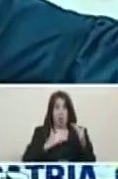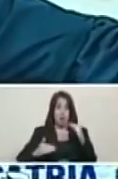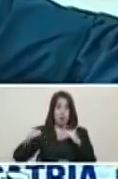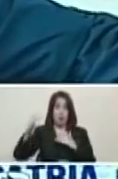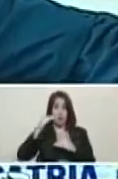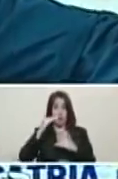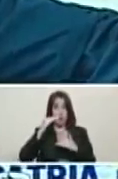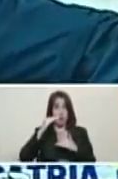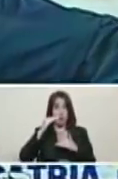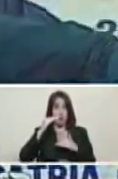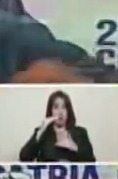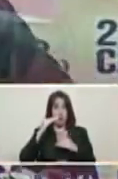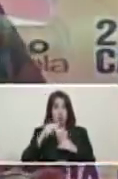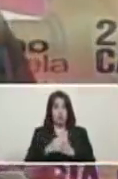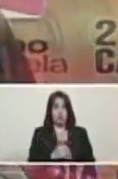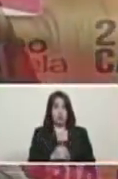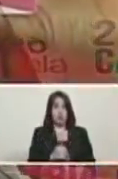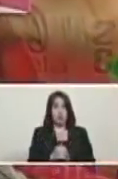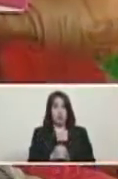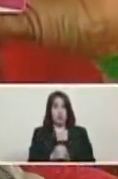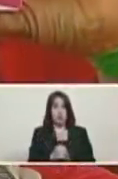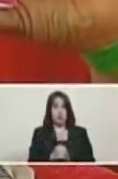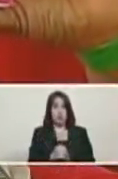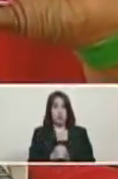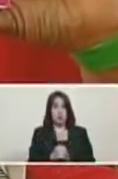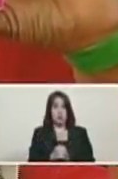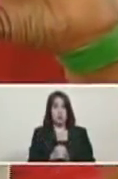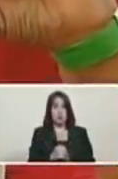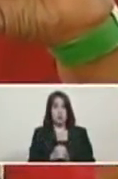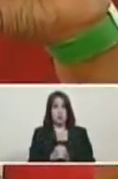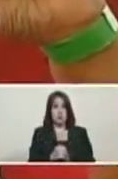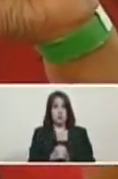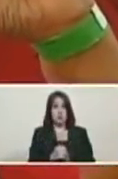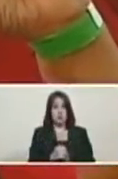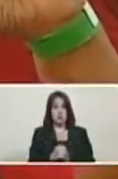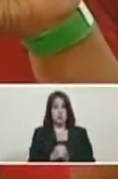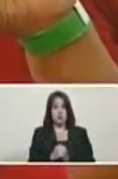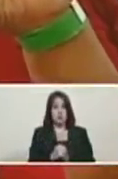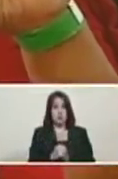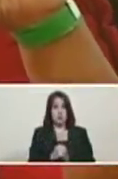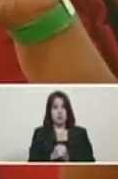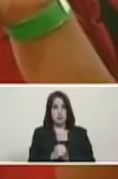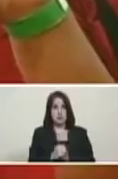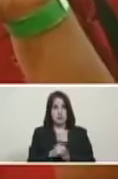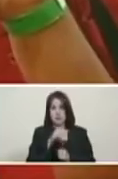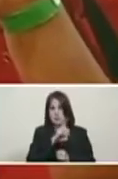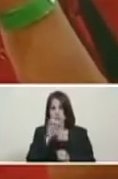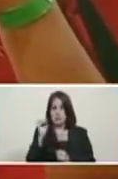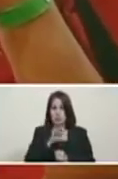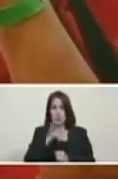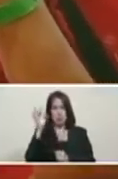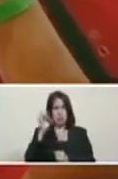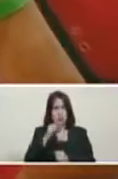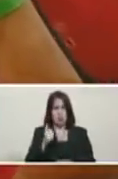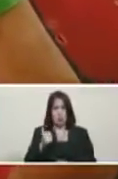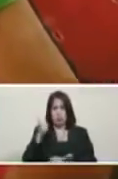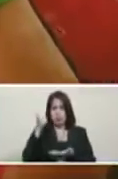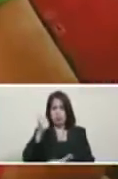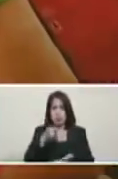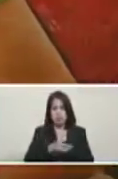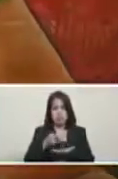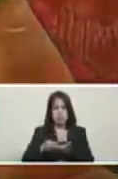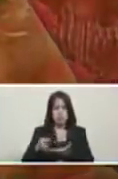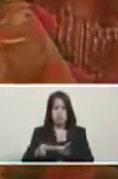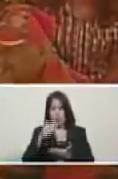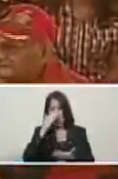nuestro comandante Chávez en el año 2011, llevamos a 100% pensionados, único país del mundo que